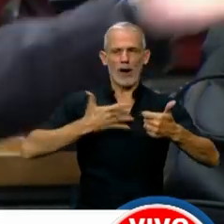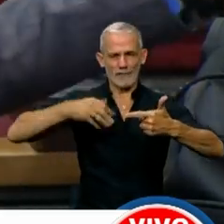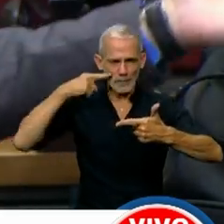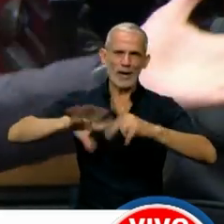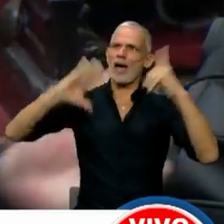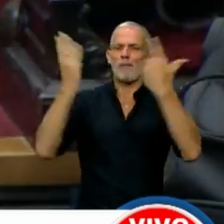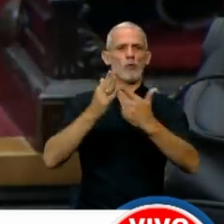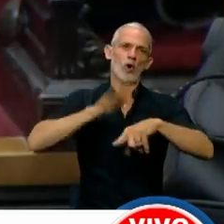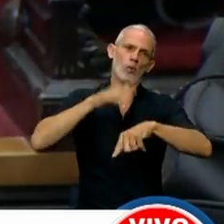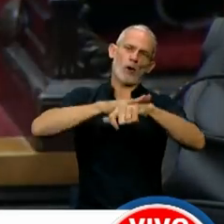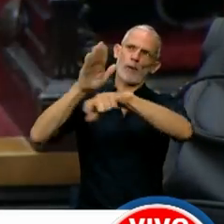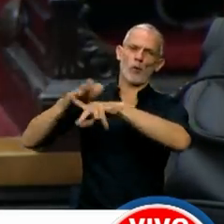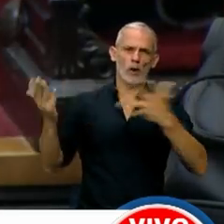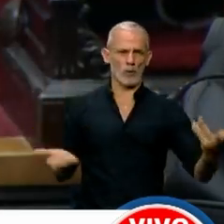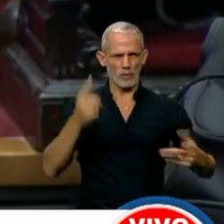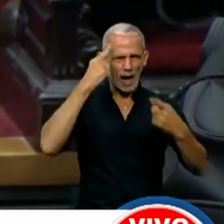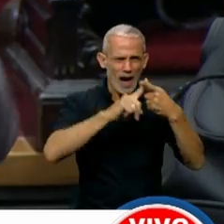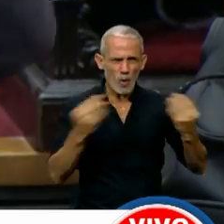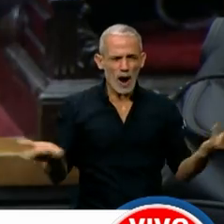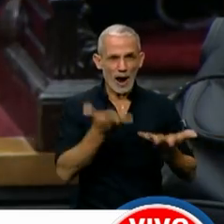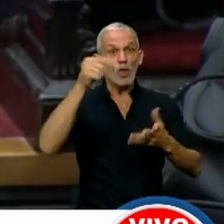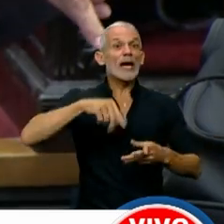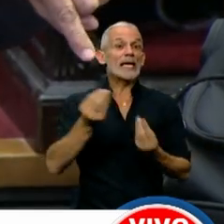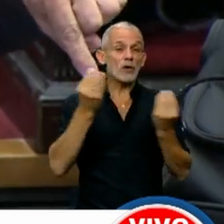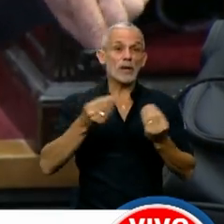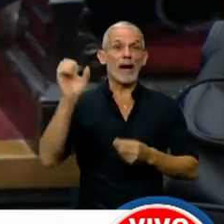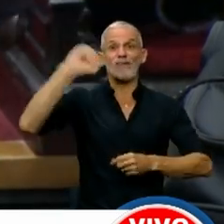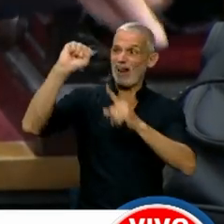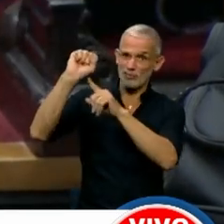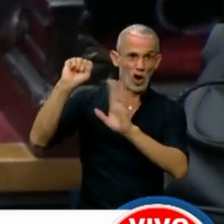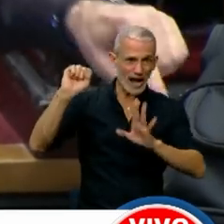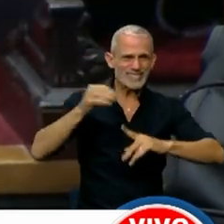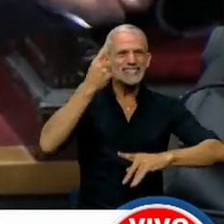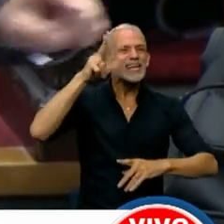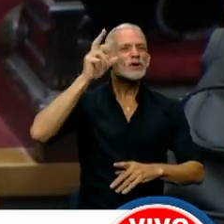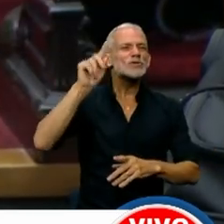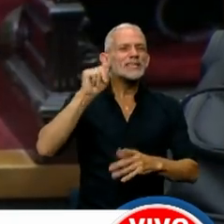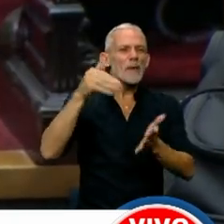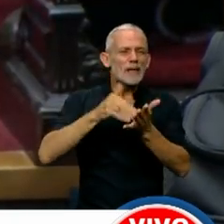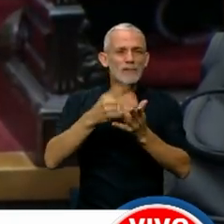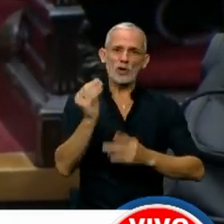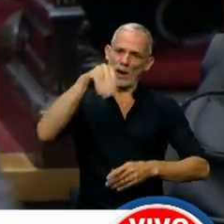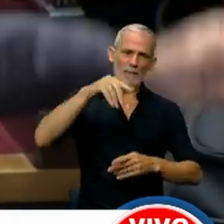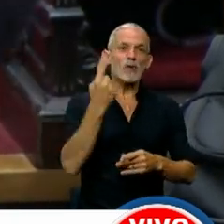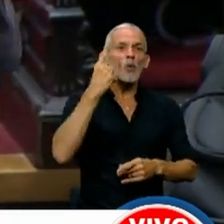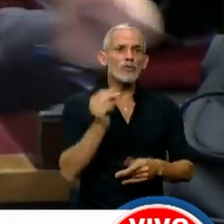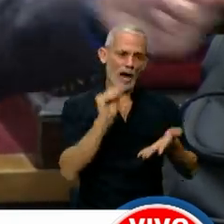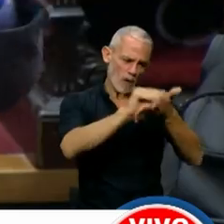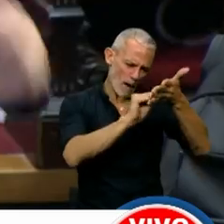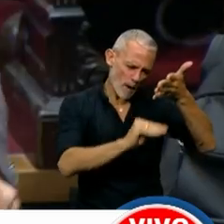globalización muchachos pónganse de acuerdo esto es para la inflación 180.000 millones agregados en un día